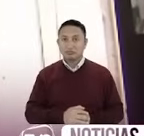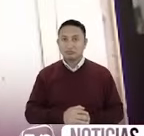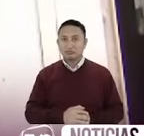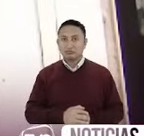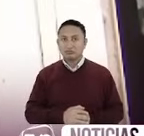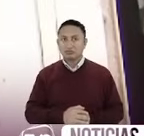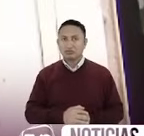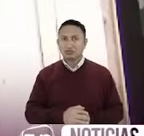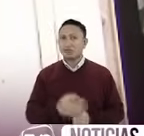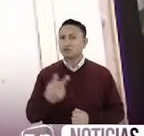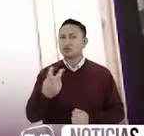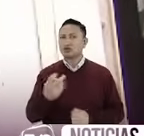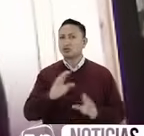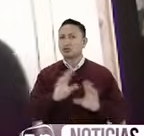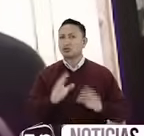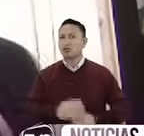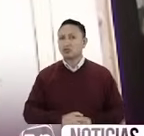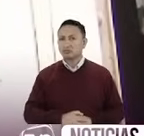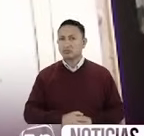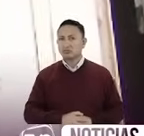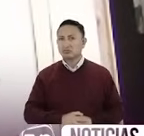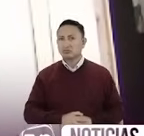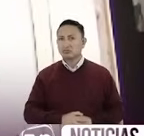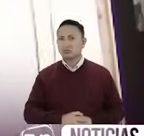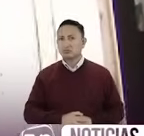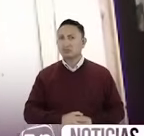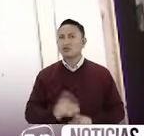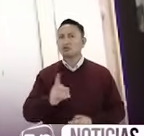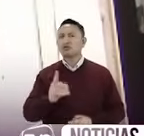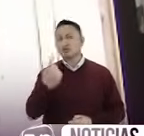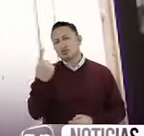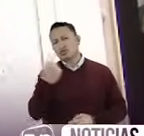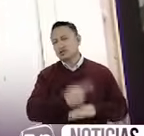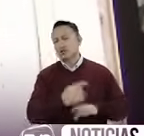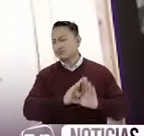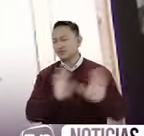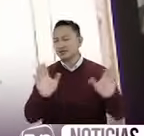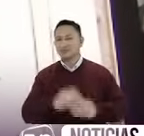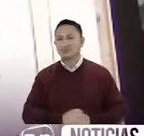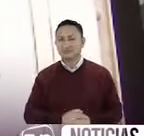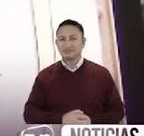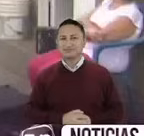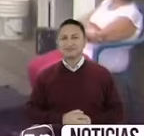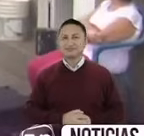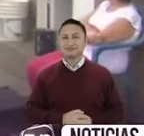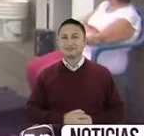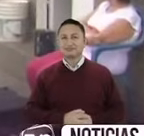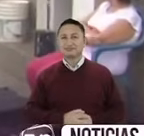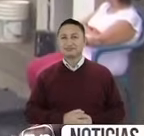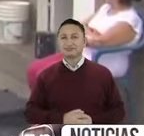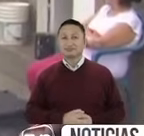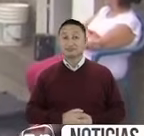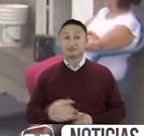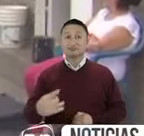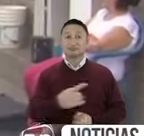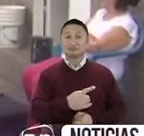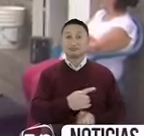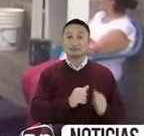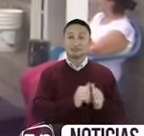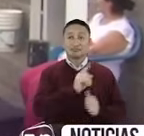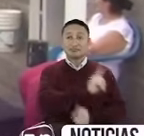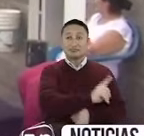nada más. ¿Queda un día todavía mañana? No, hasta mediodía más. De hecho, cada asunto tiene su